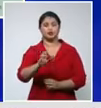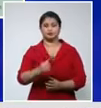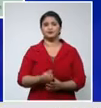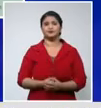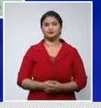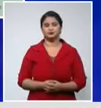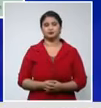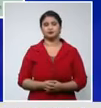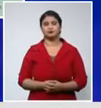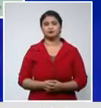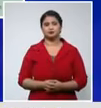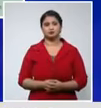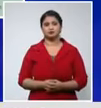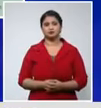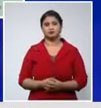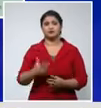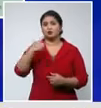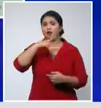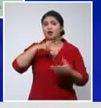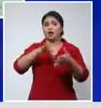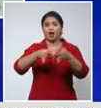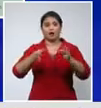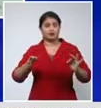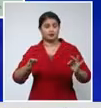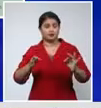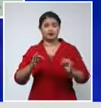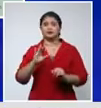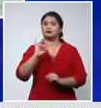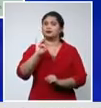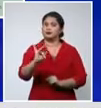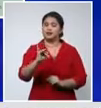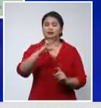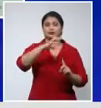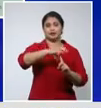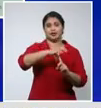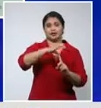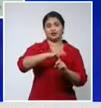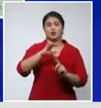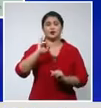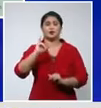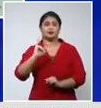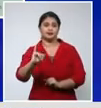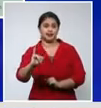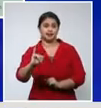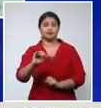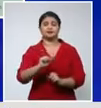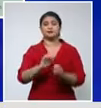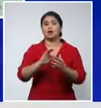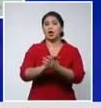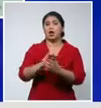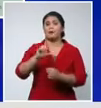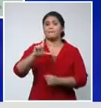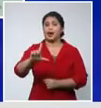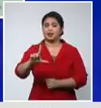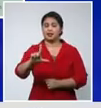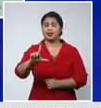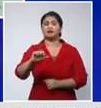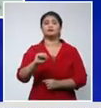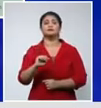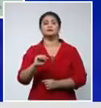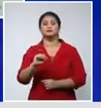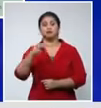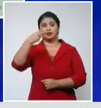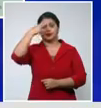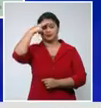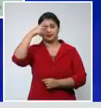el municipio de Artemisa 7, San Cristóbal 6, Mariel y San Antonio de los Baños